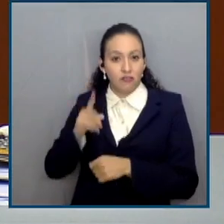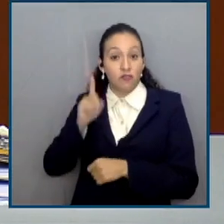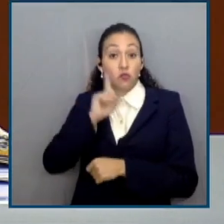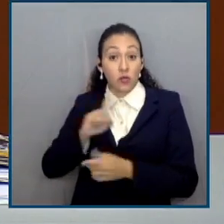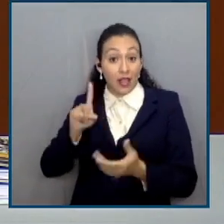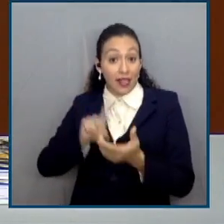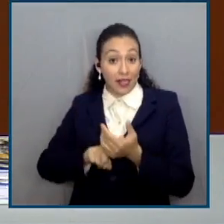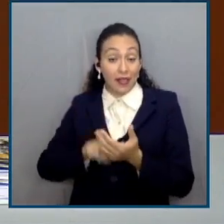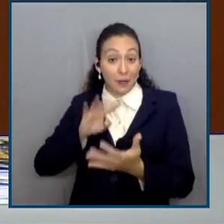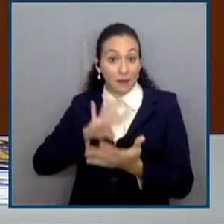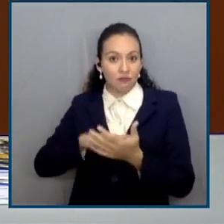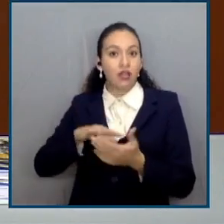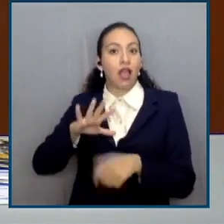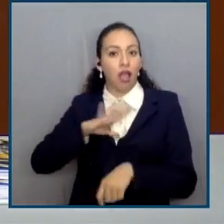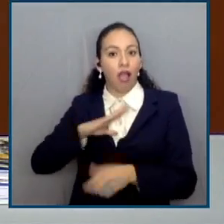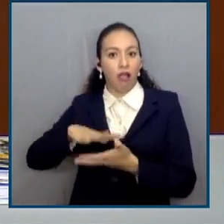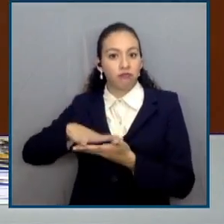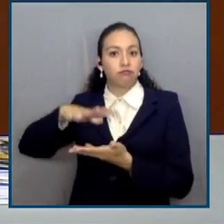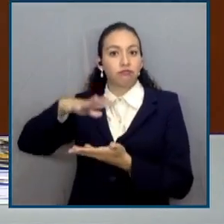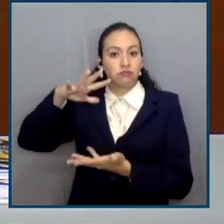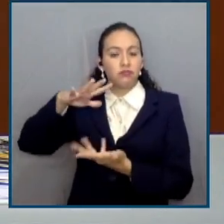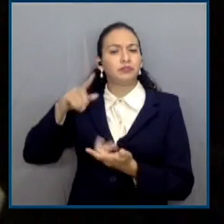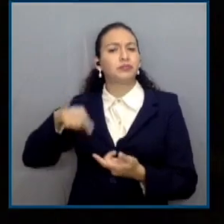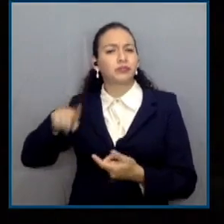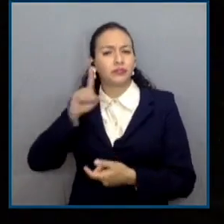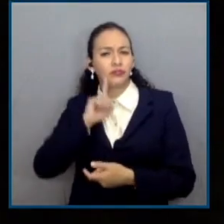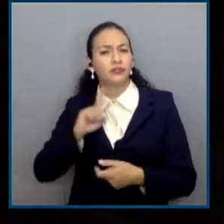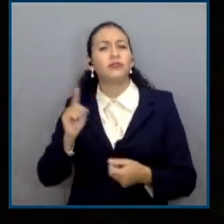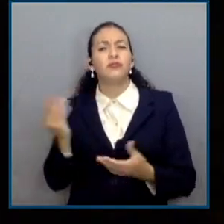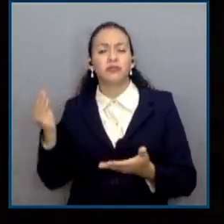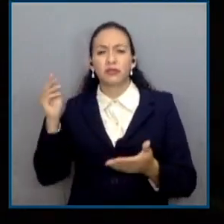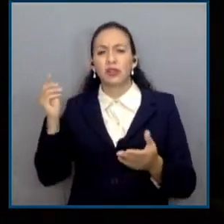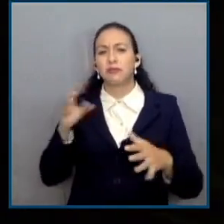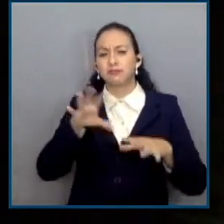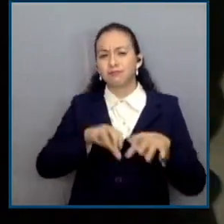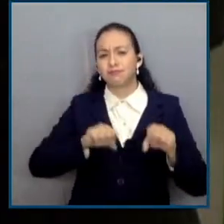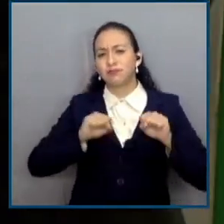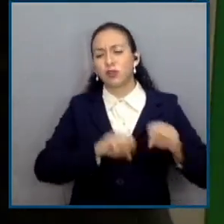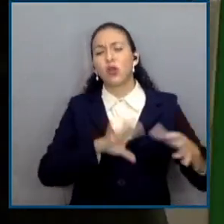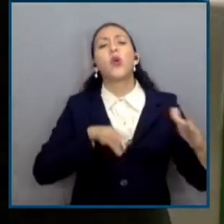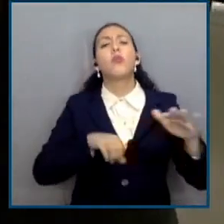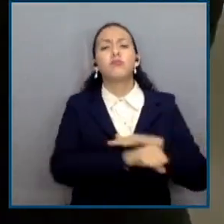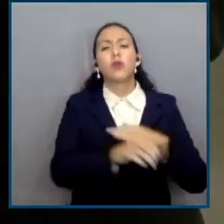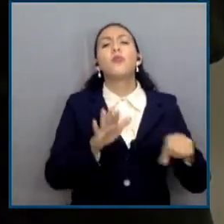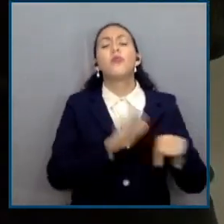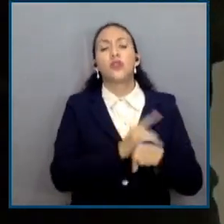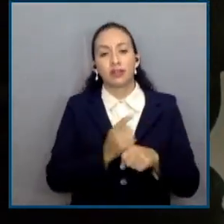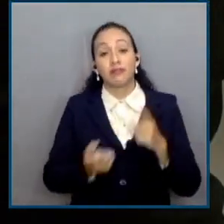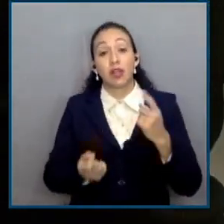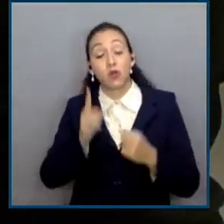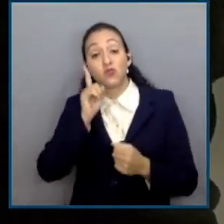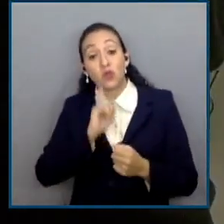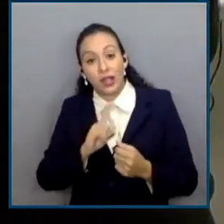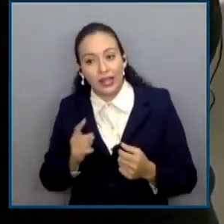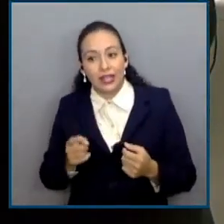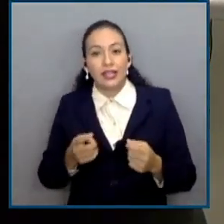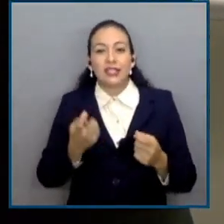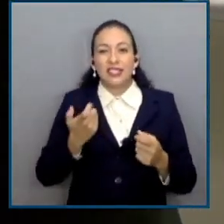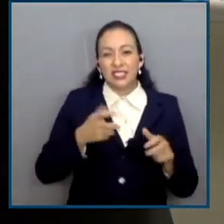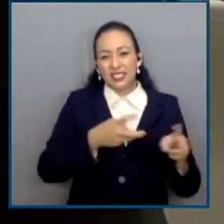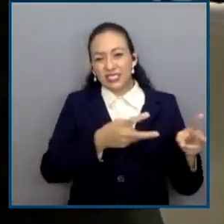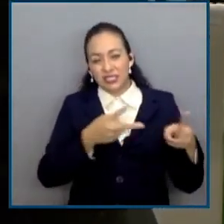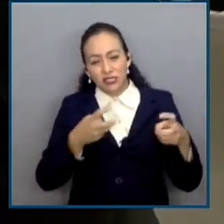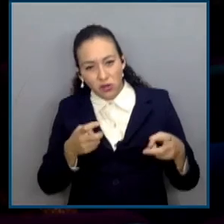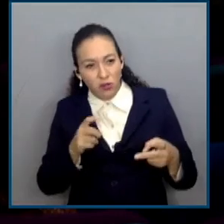sido procesadas por delitos contra la salud, extorsión y secuestro. La mayoría de ellas son personas con bajos niveles de educación